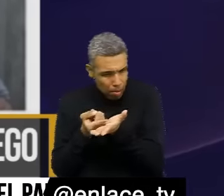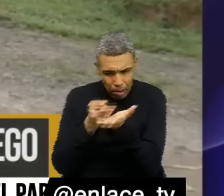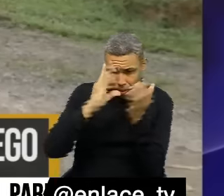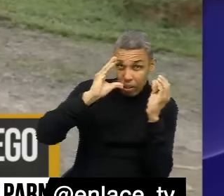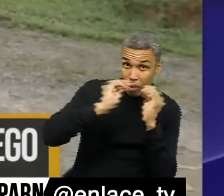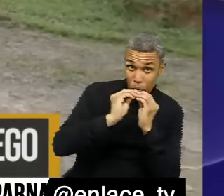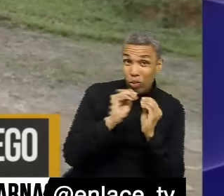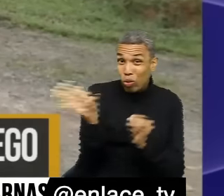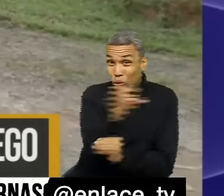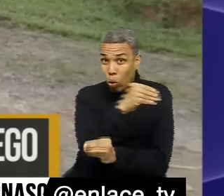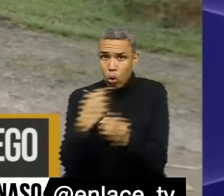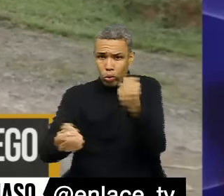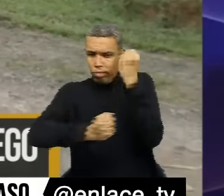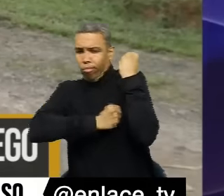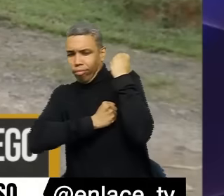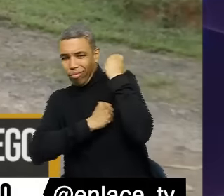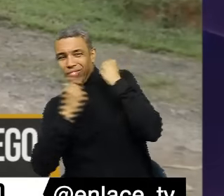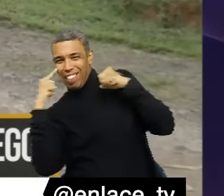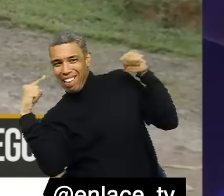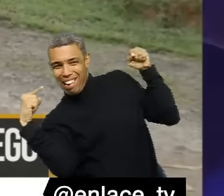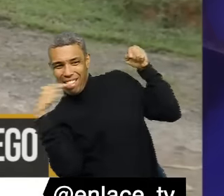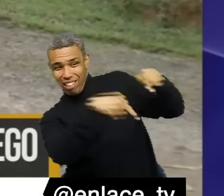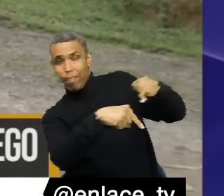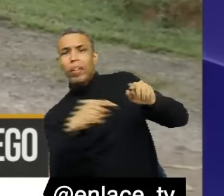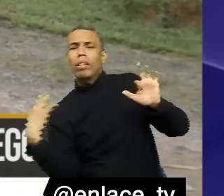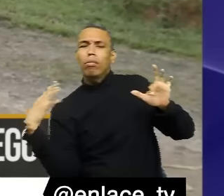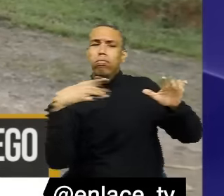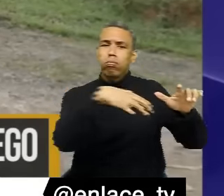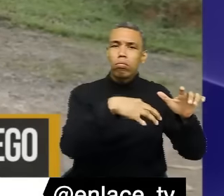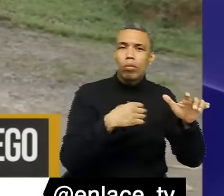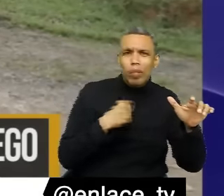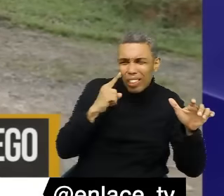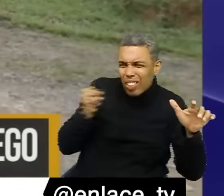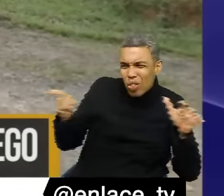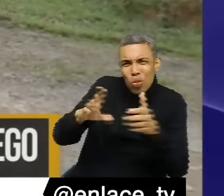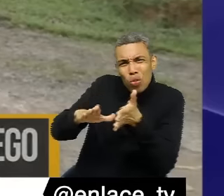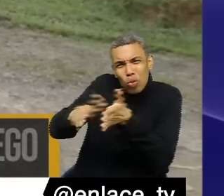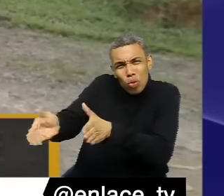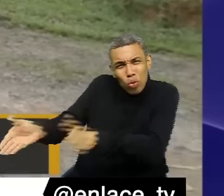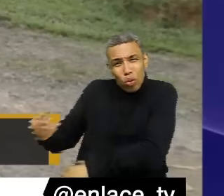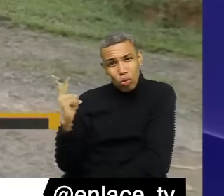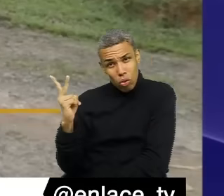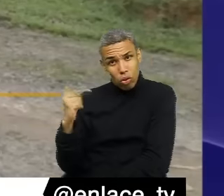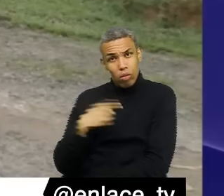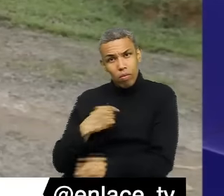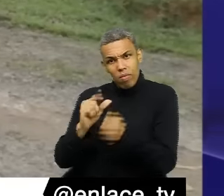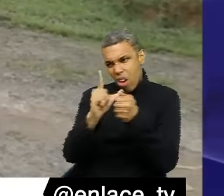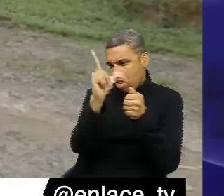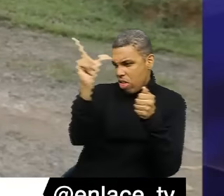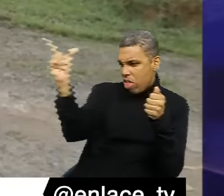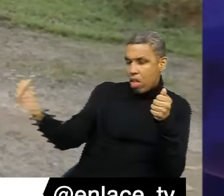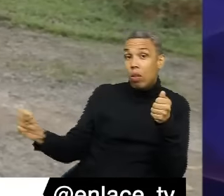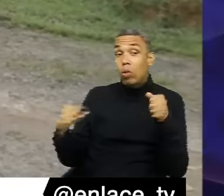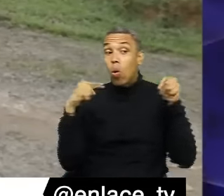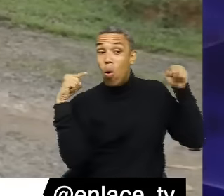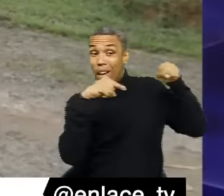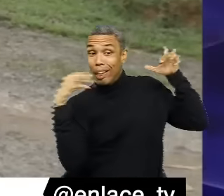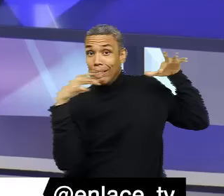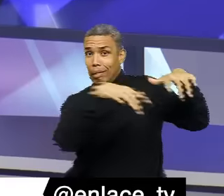Bermeja, donde se eligió la nueva junta directiva de Cor Magdalena, se preguntó qué hacían estos miembros del grupo ilegal en esta